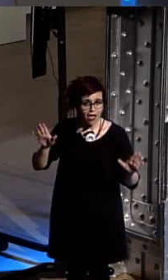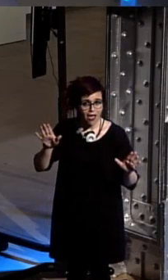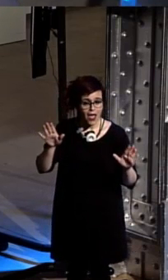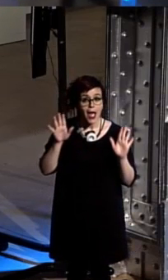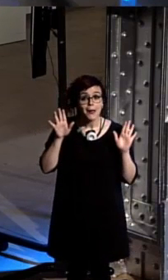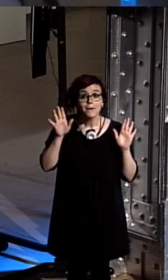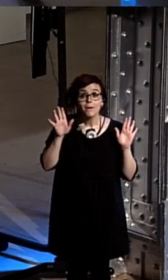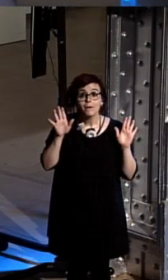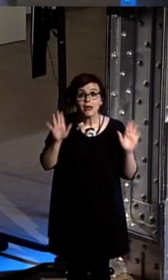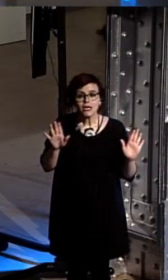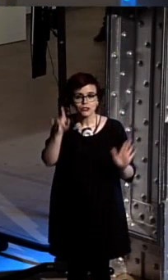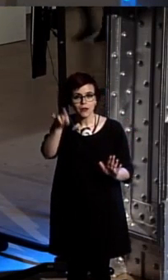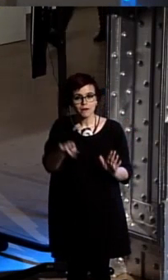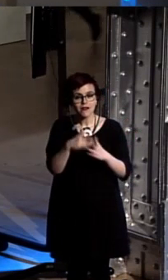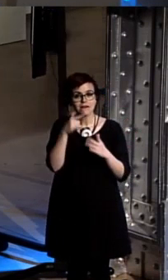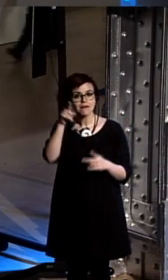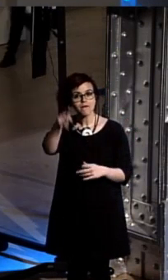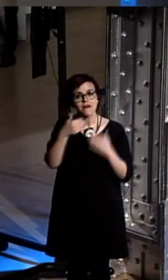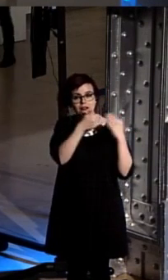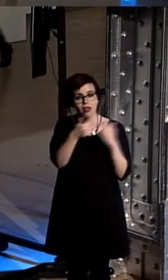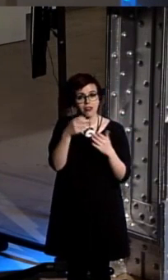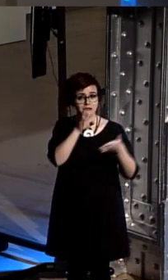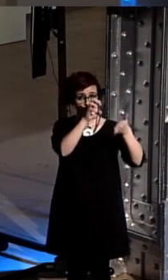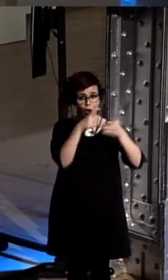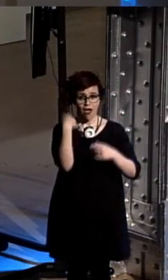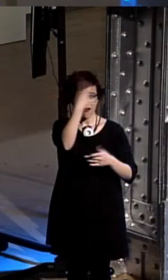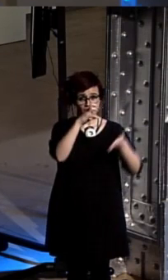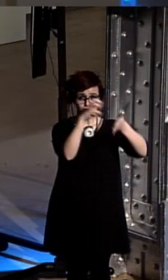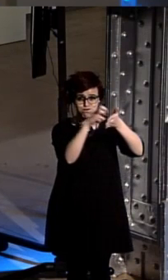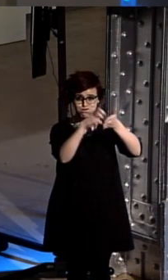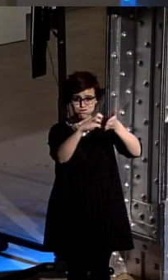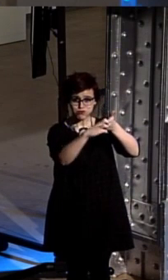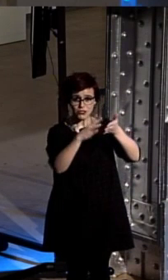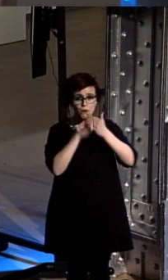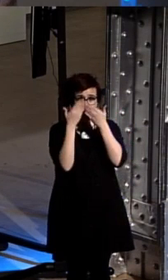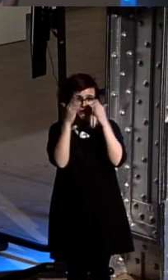Pero ahora también en los emoticonos de Facebook podemos ver otras